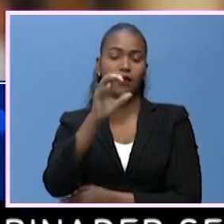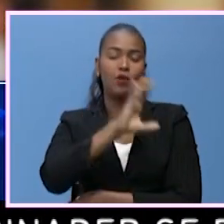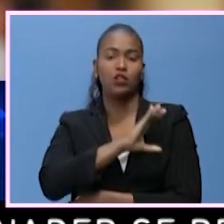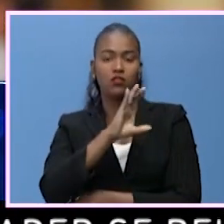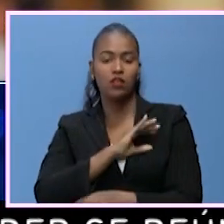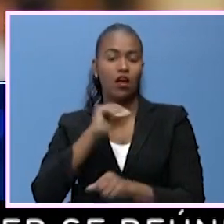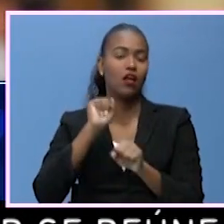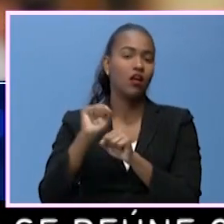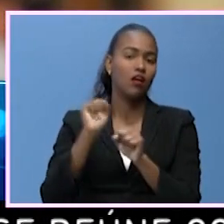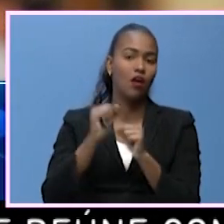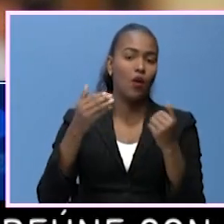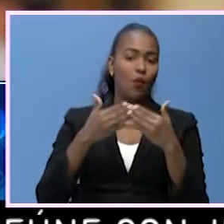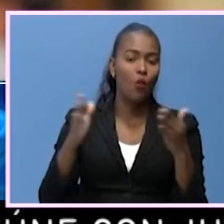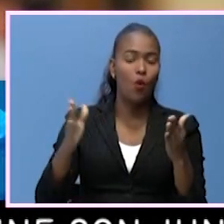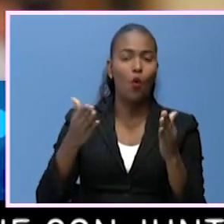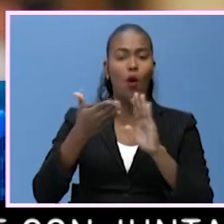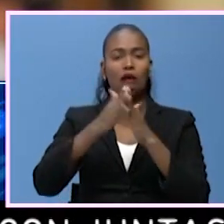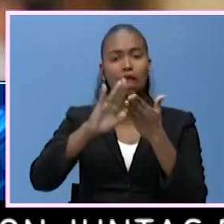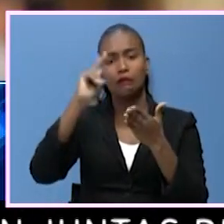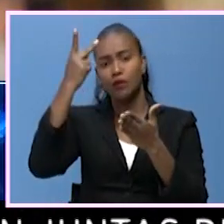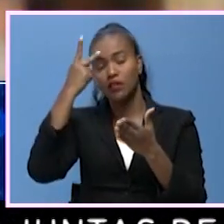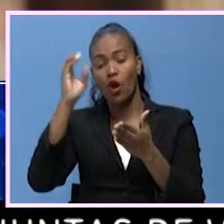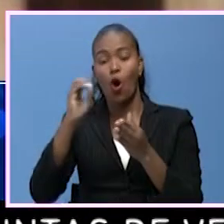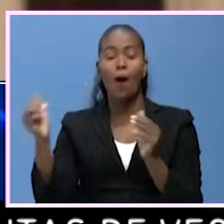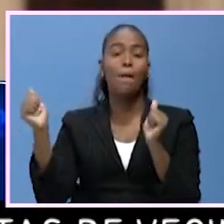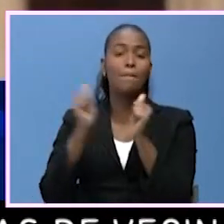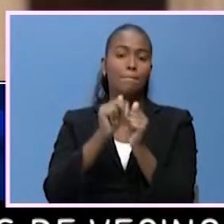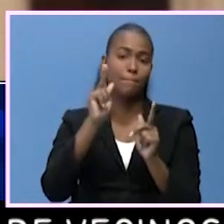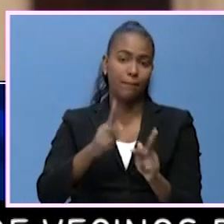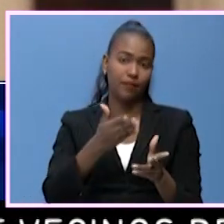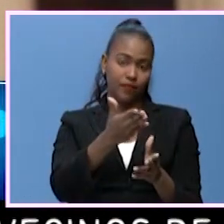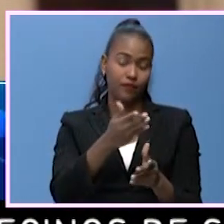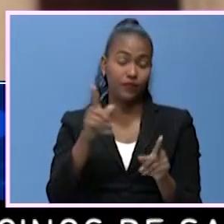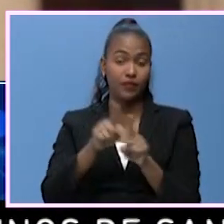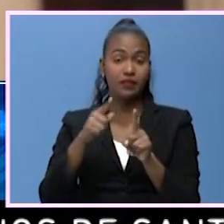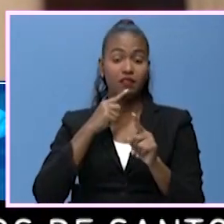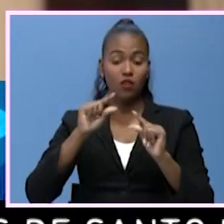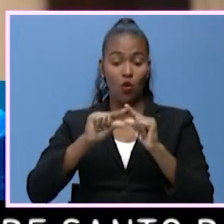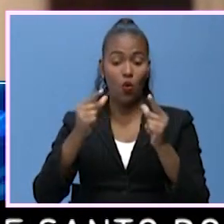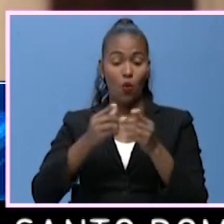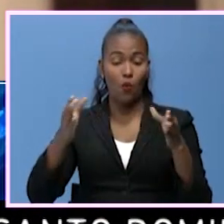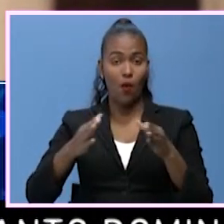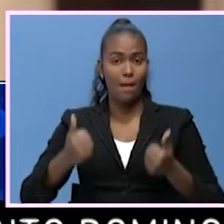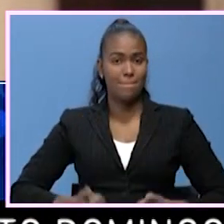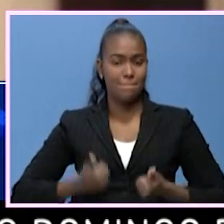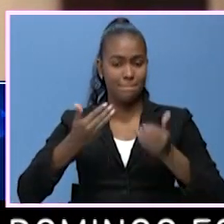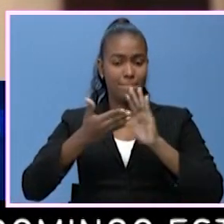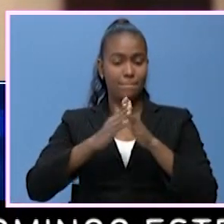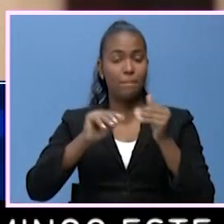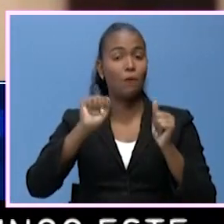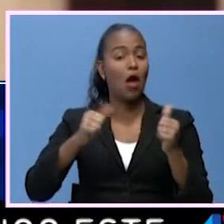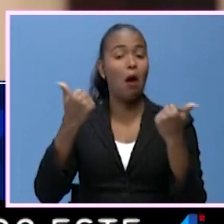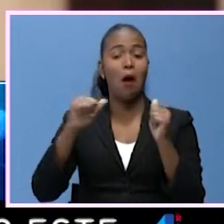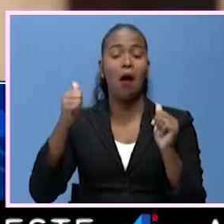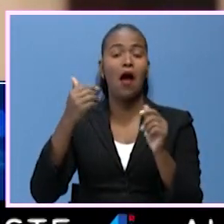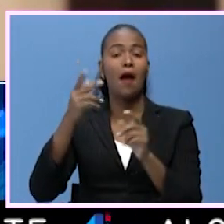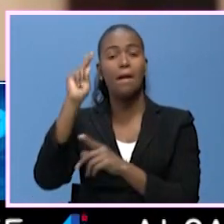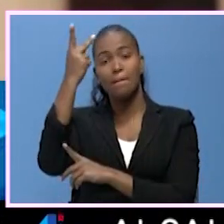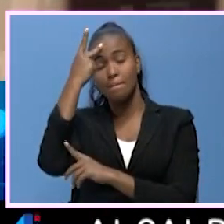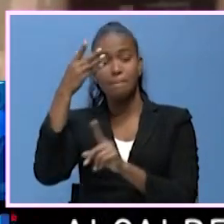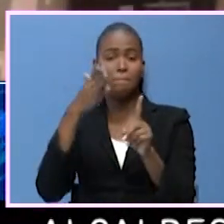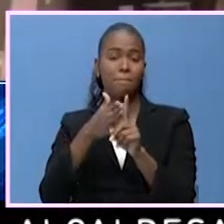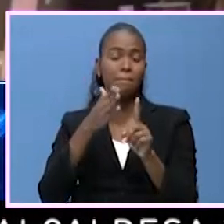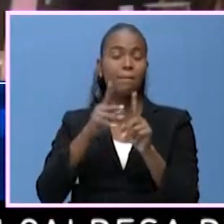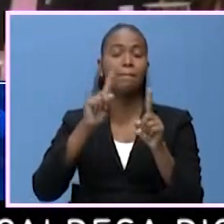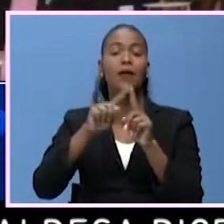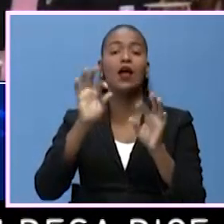Obras Públicas, los alcaldes o sus representantes. Significó que las juntas de vecinos pueden ser de cualquier partido político, pero que lo que